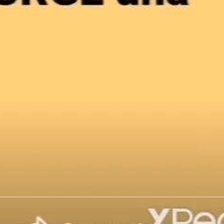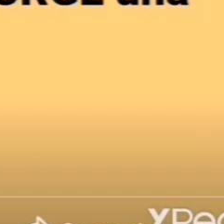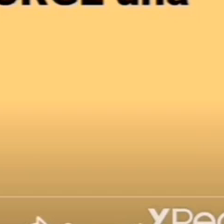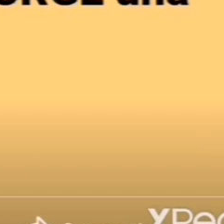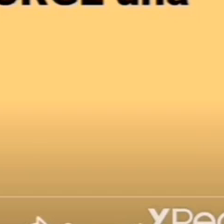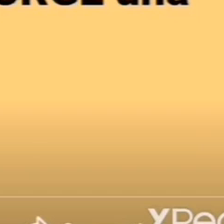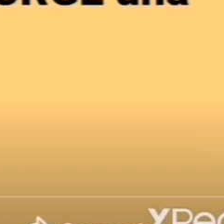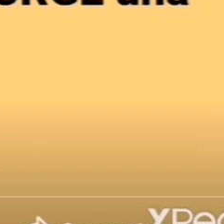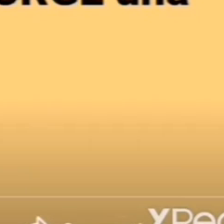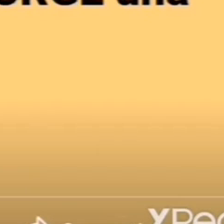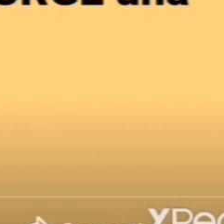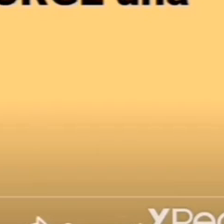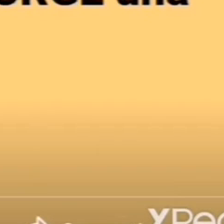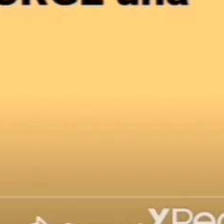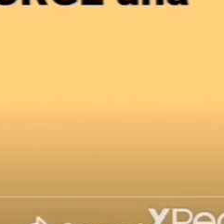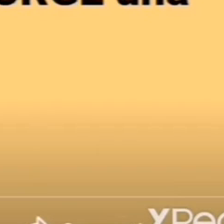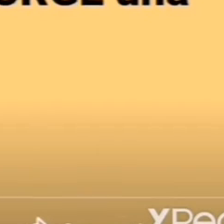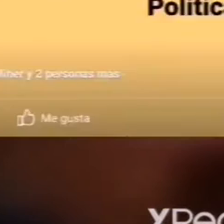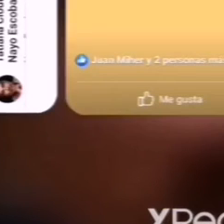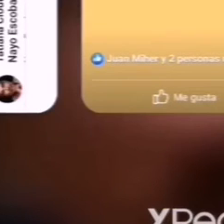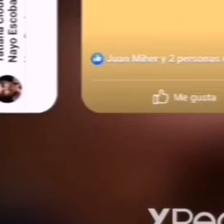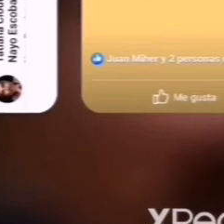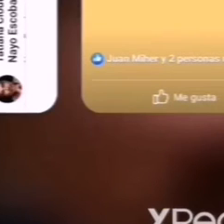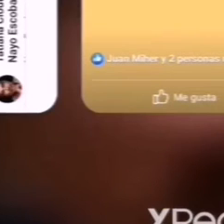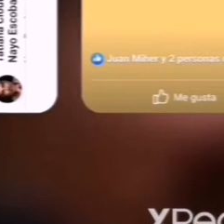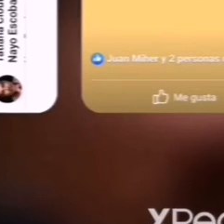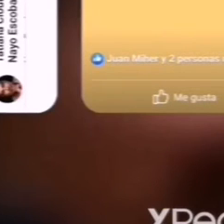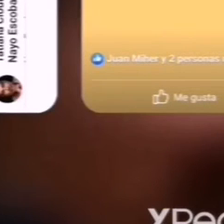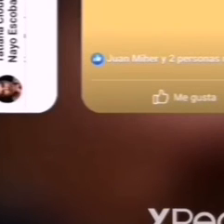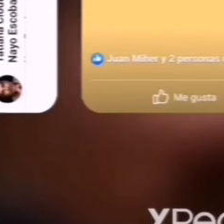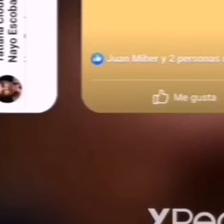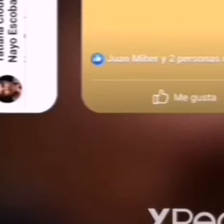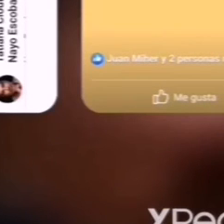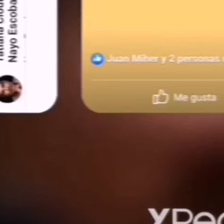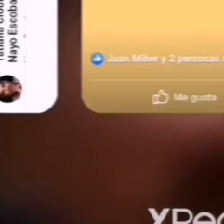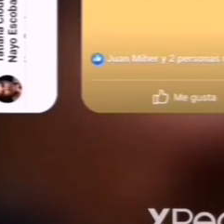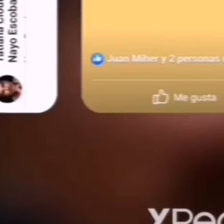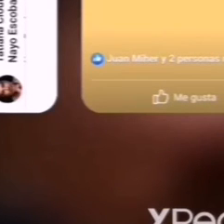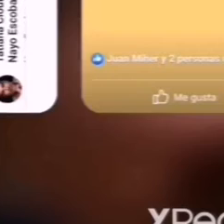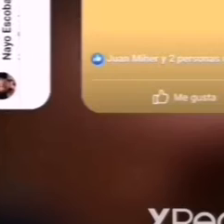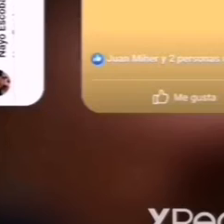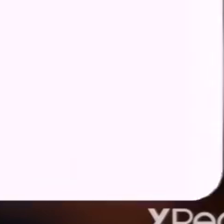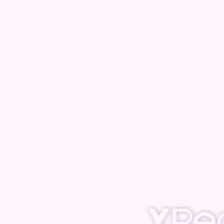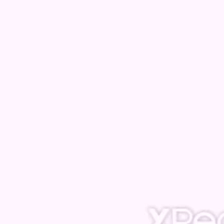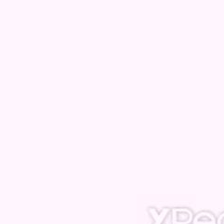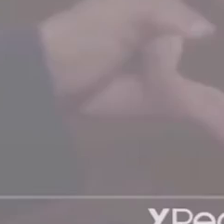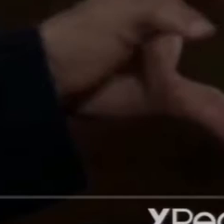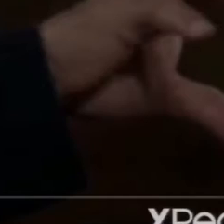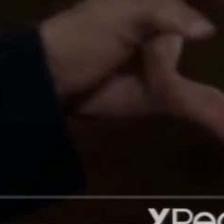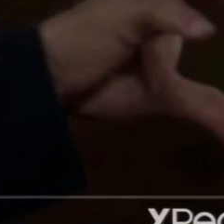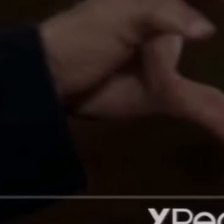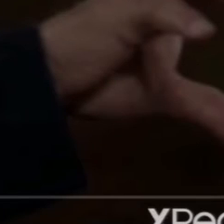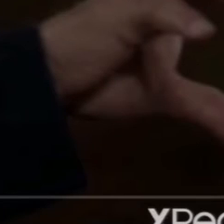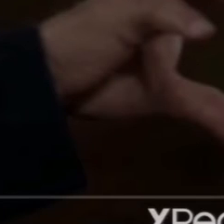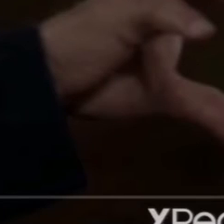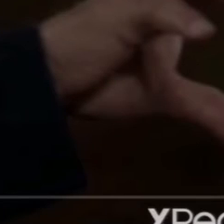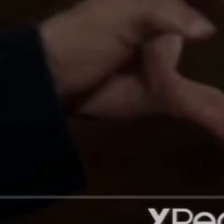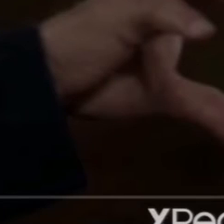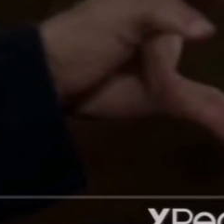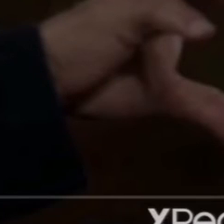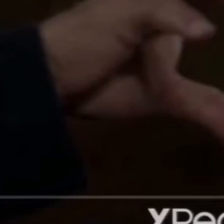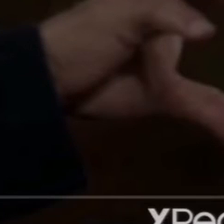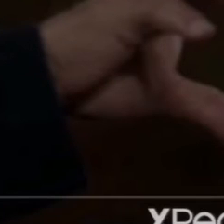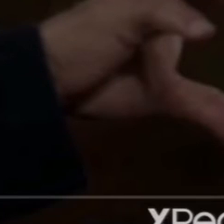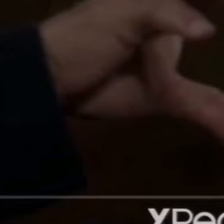muchas gracias. A nombre de René Ulibarri, una servidora, Paulina Zubillaga, les damos la